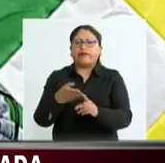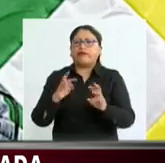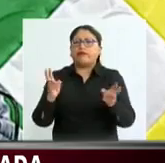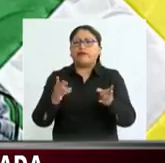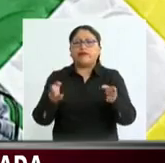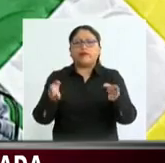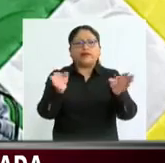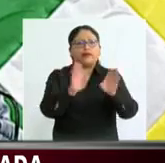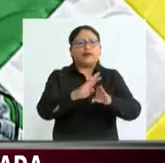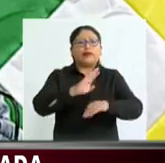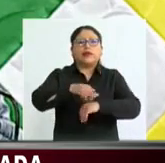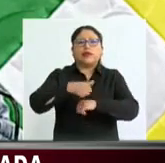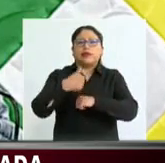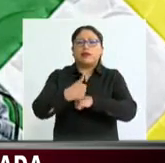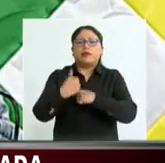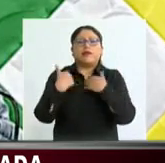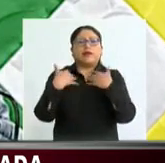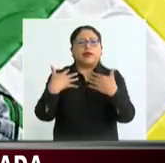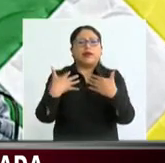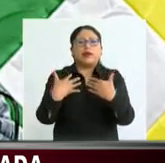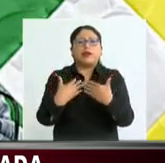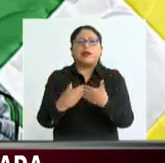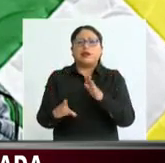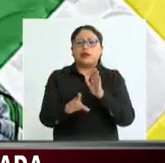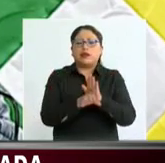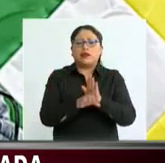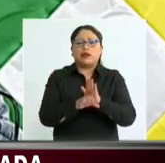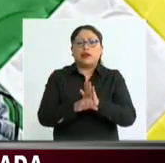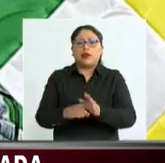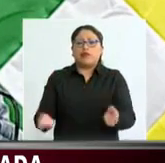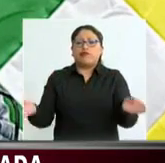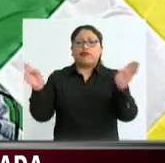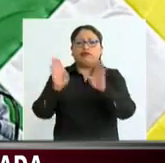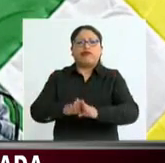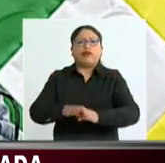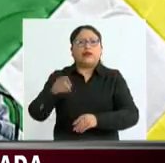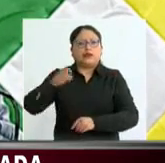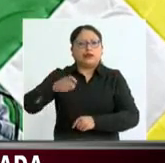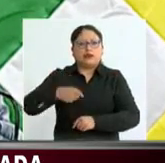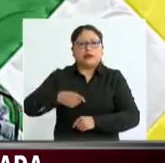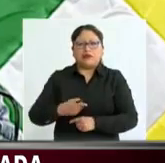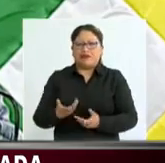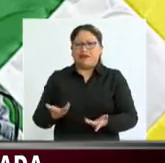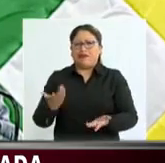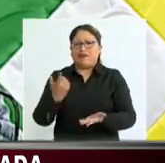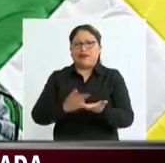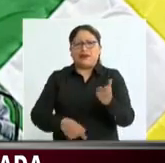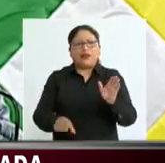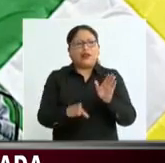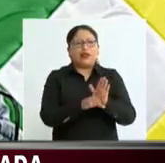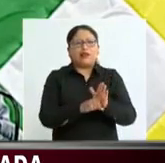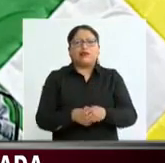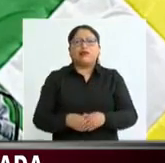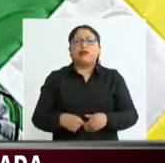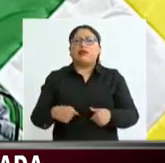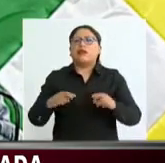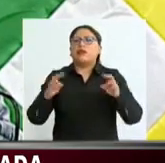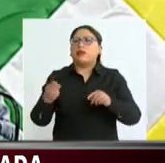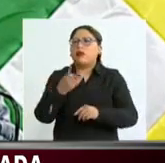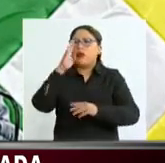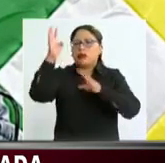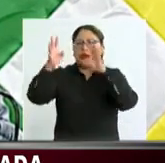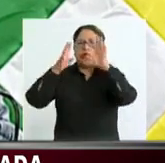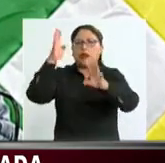la Asamblea Legislativa Plurinacional. Aquí no se trata, hermanas y hermanos, de la ley 1386, que es una